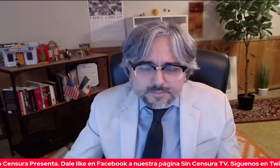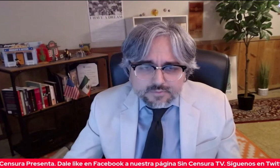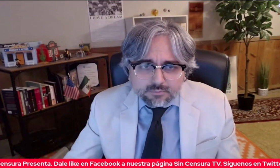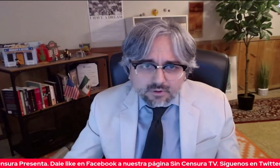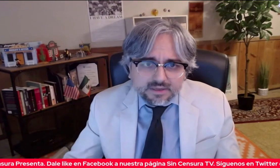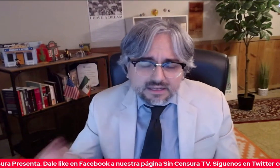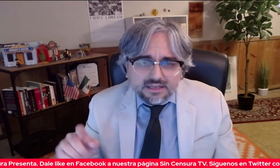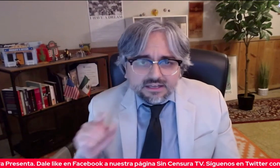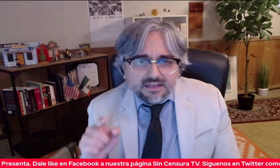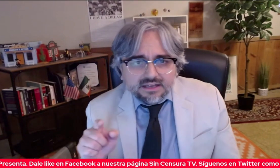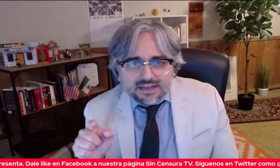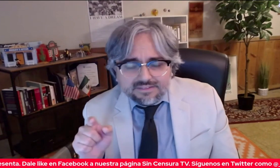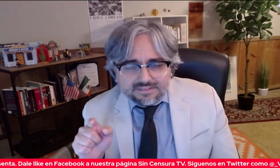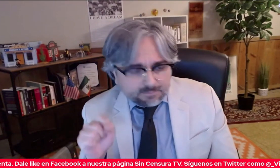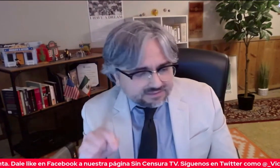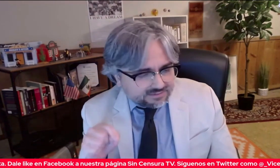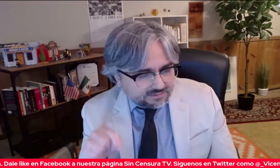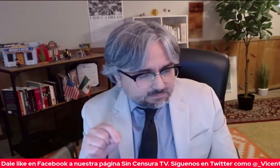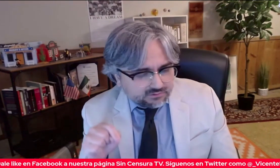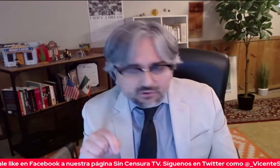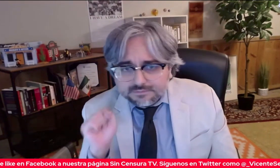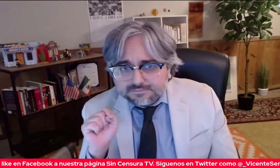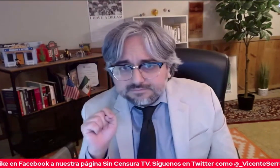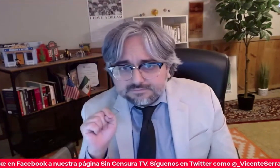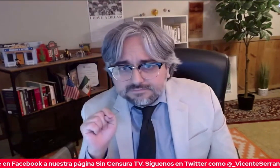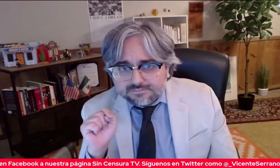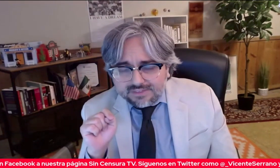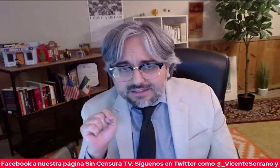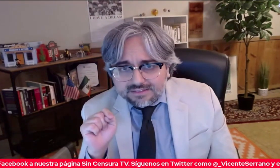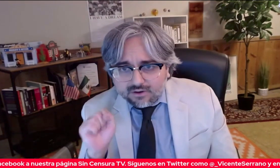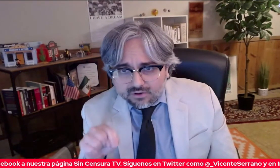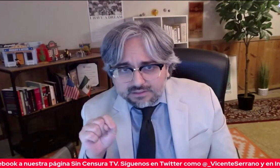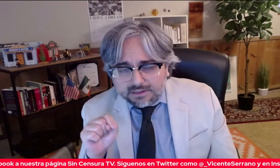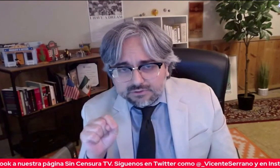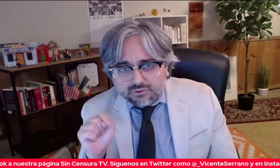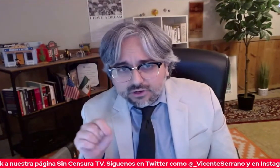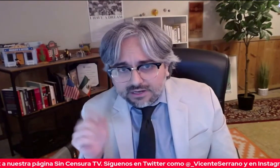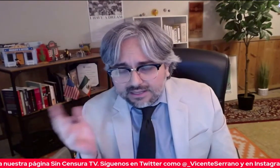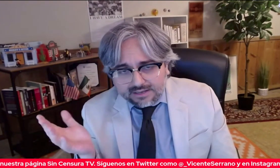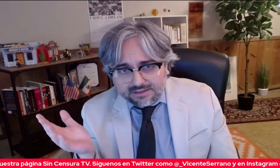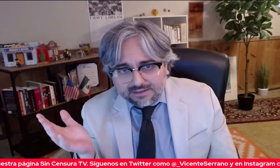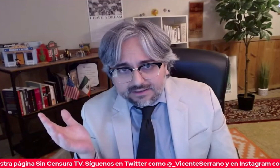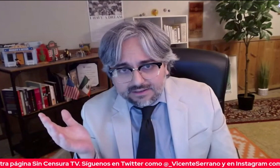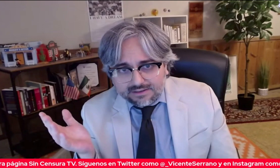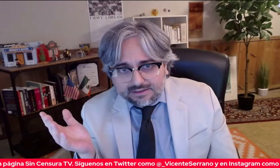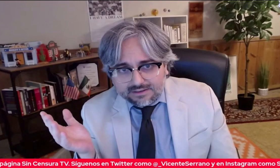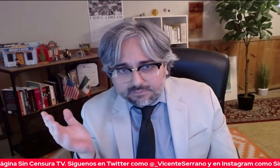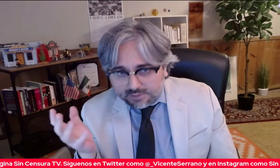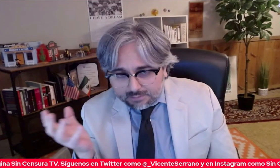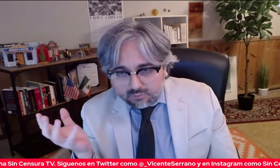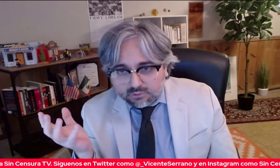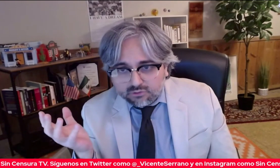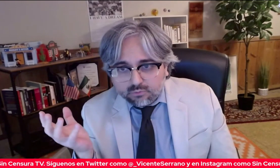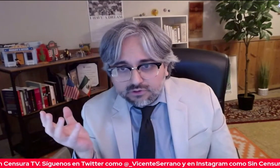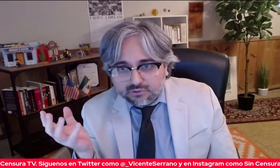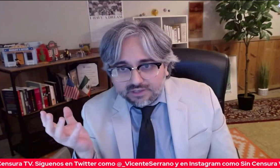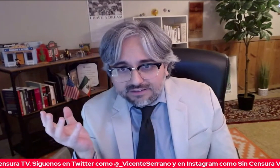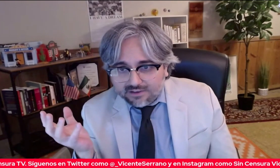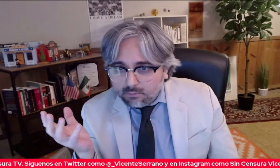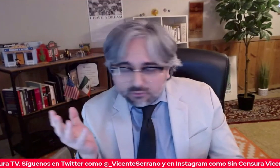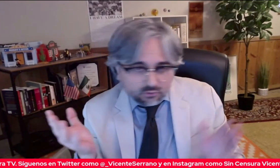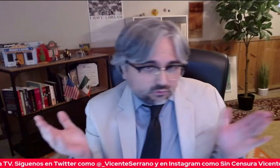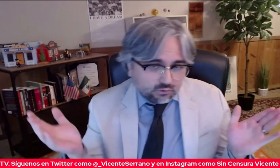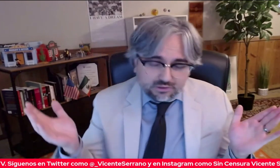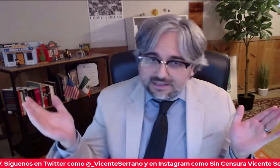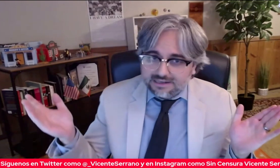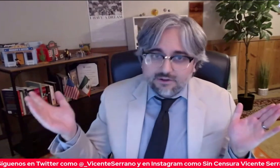necesario, pero mire, ante la participación de hoy de Mathieu Torlier, esperemos, por supuesto, que así